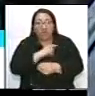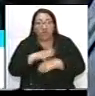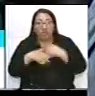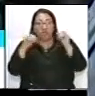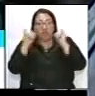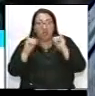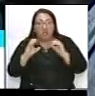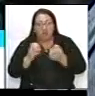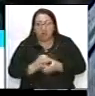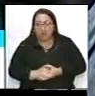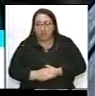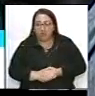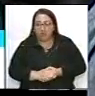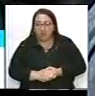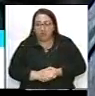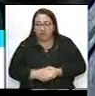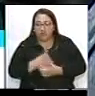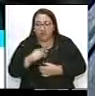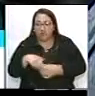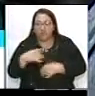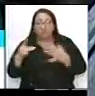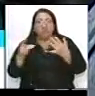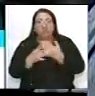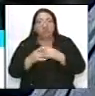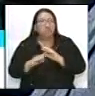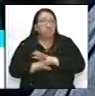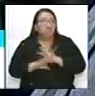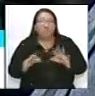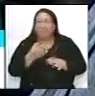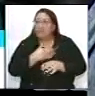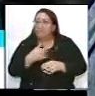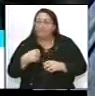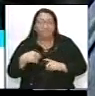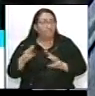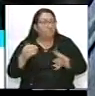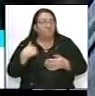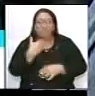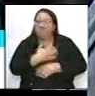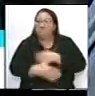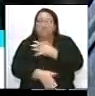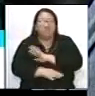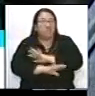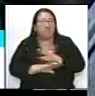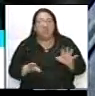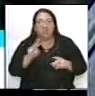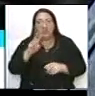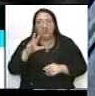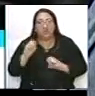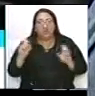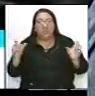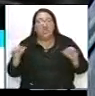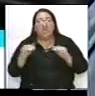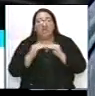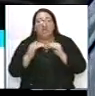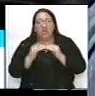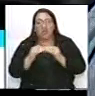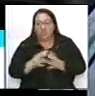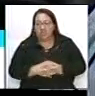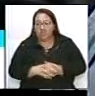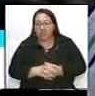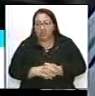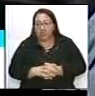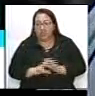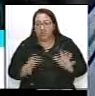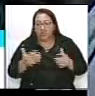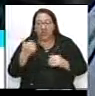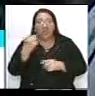del Congreso, aquí no nos podemos casar con nadie, presidenta. Aquí todos los 130 congresistas somos iguales. No hay